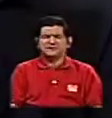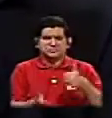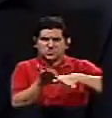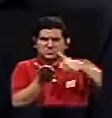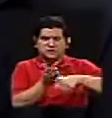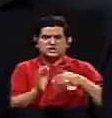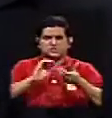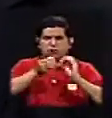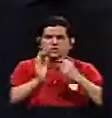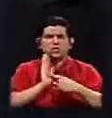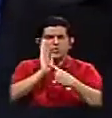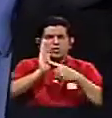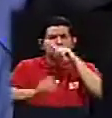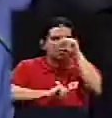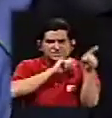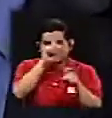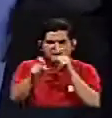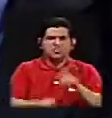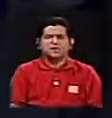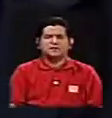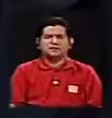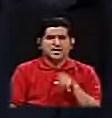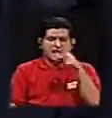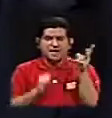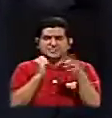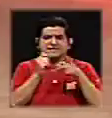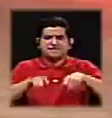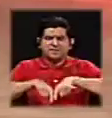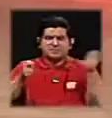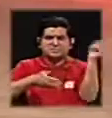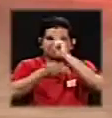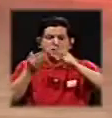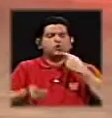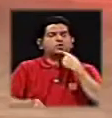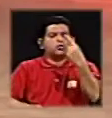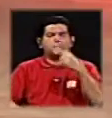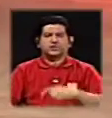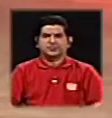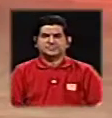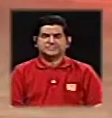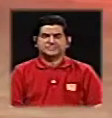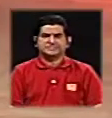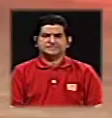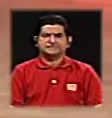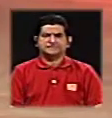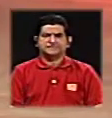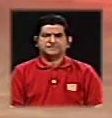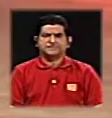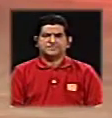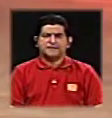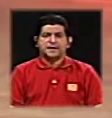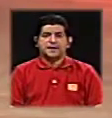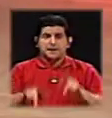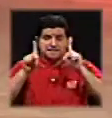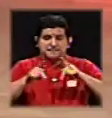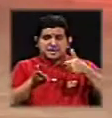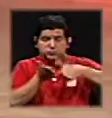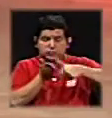esta encuesta que publicamos en esta edición de Semana de Universidad habla de que decidiría que van a votar